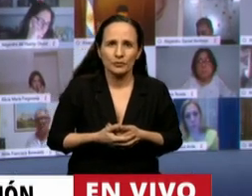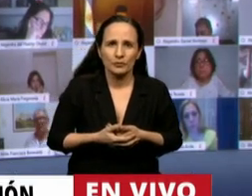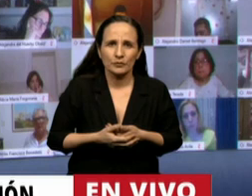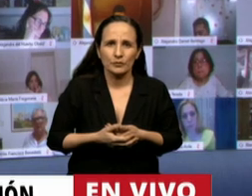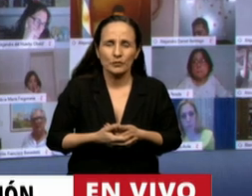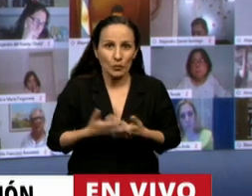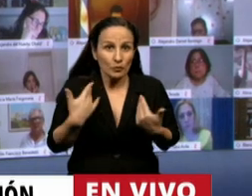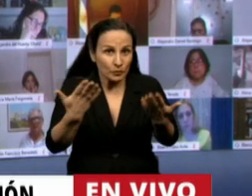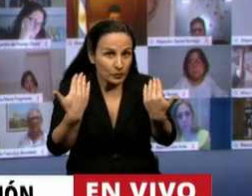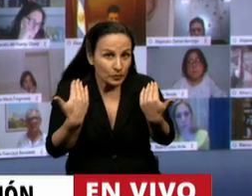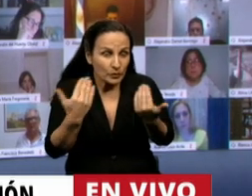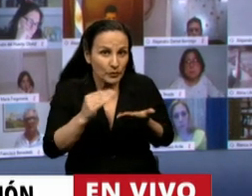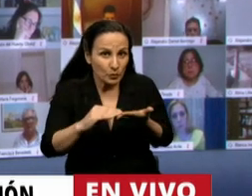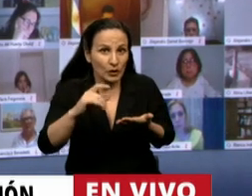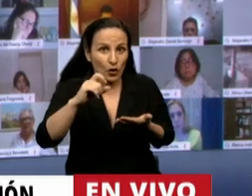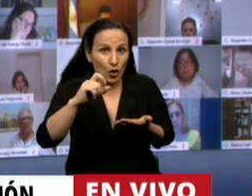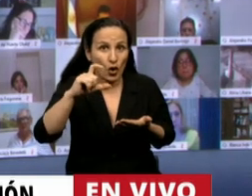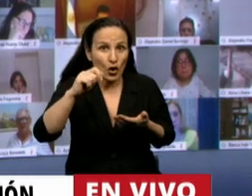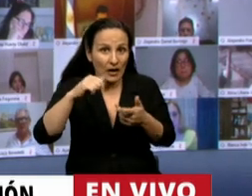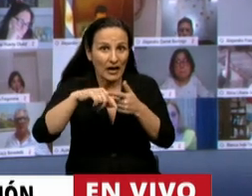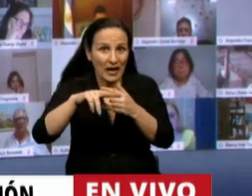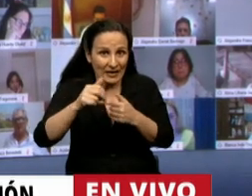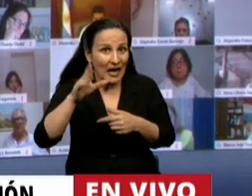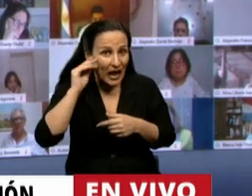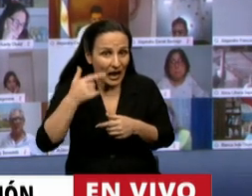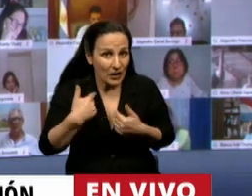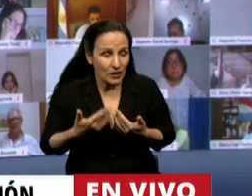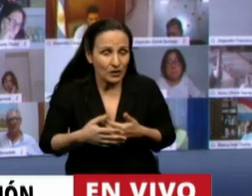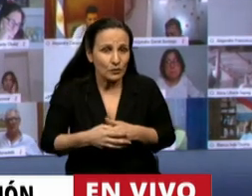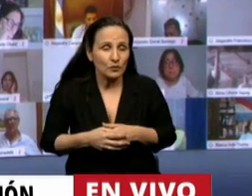escucho escucho diputado caa